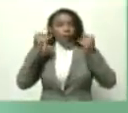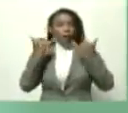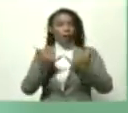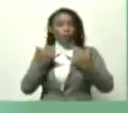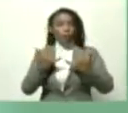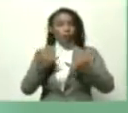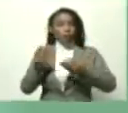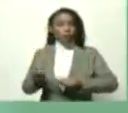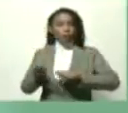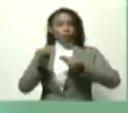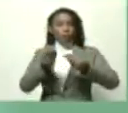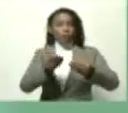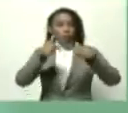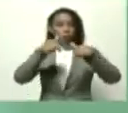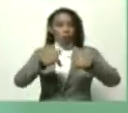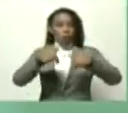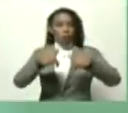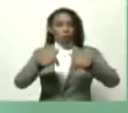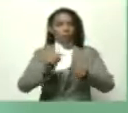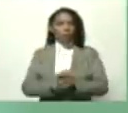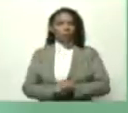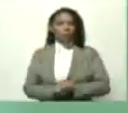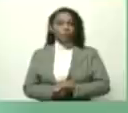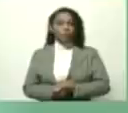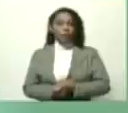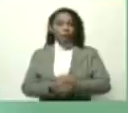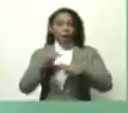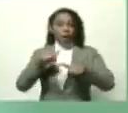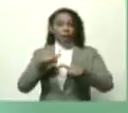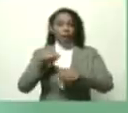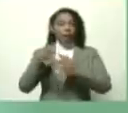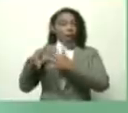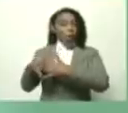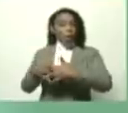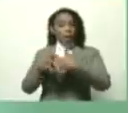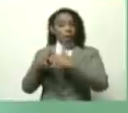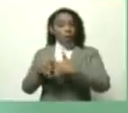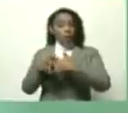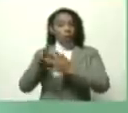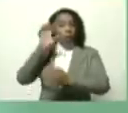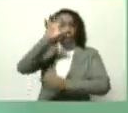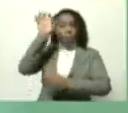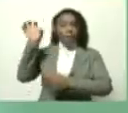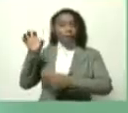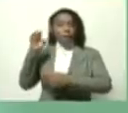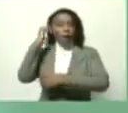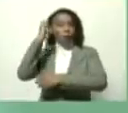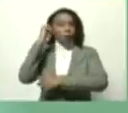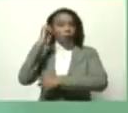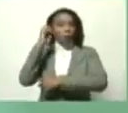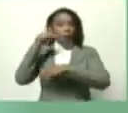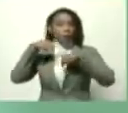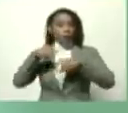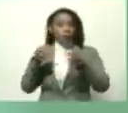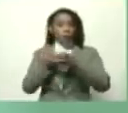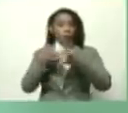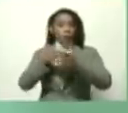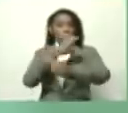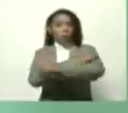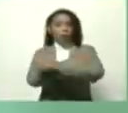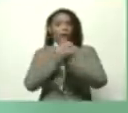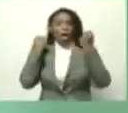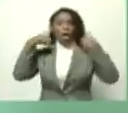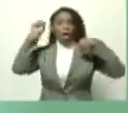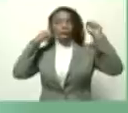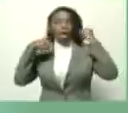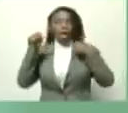he traído el día de hoy aquí. Los Estados Unidos, los países europeos y estos sectores de la derecha que desesperadamente